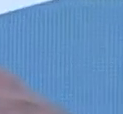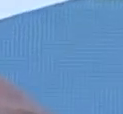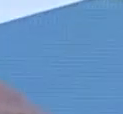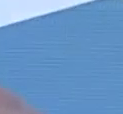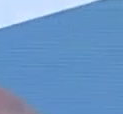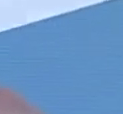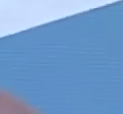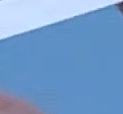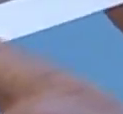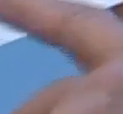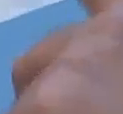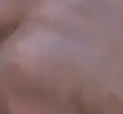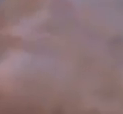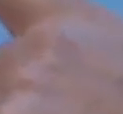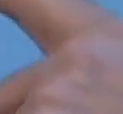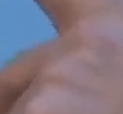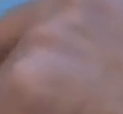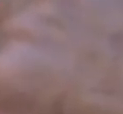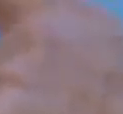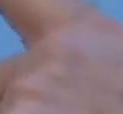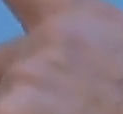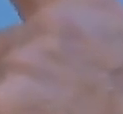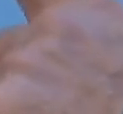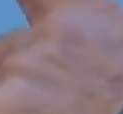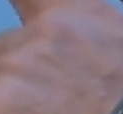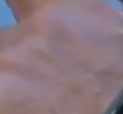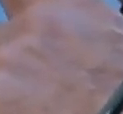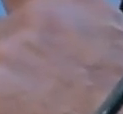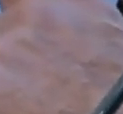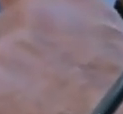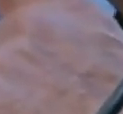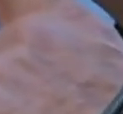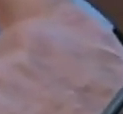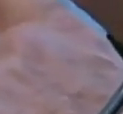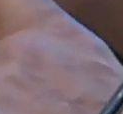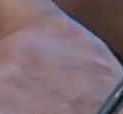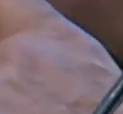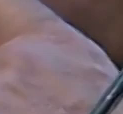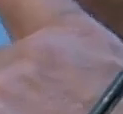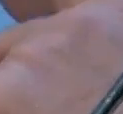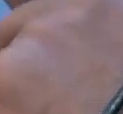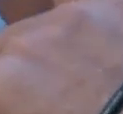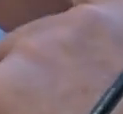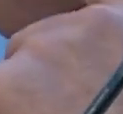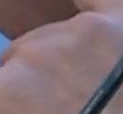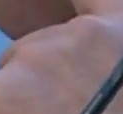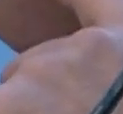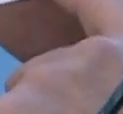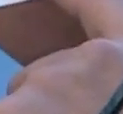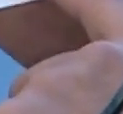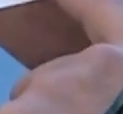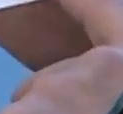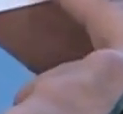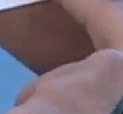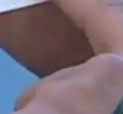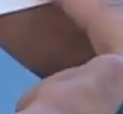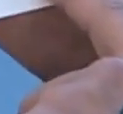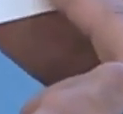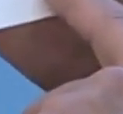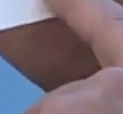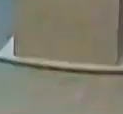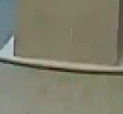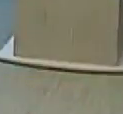respiratoria aguda leve 3 pacientes con insuficiencia respiratoria aguda moderada y un paciente con